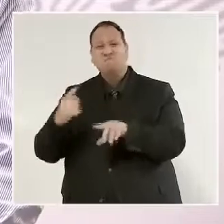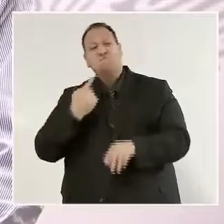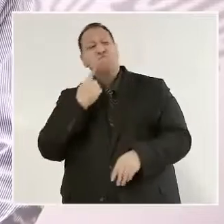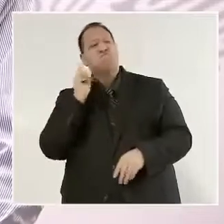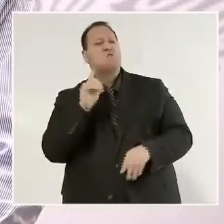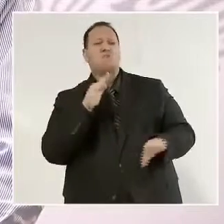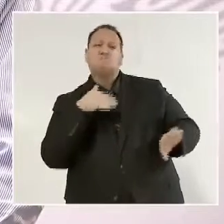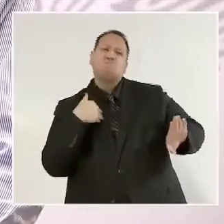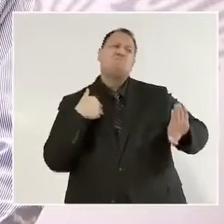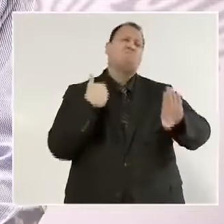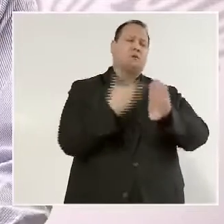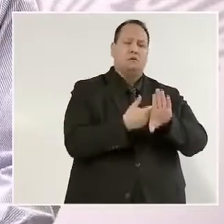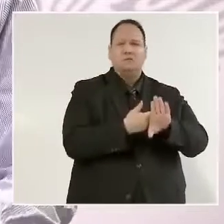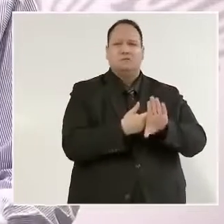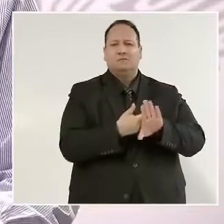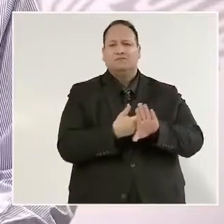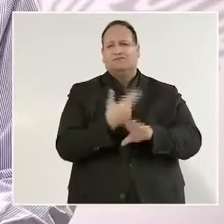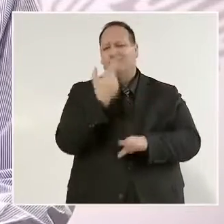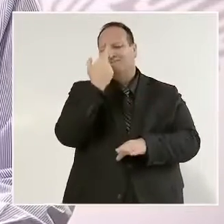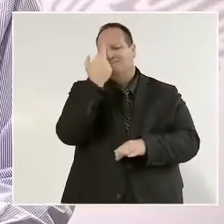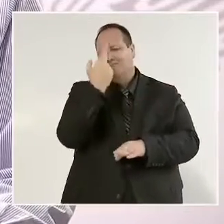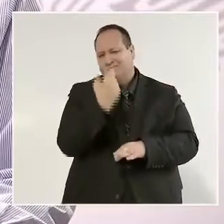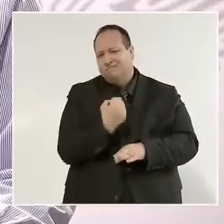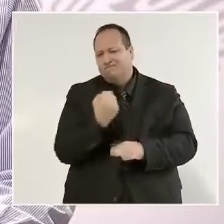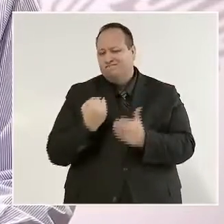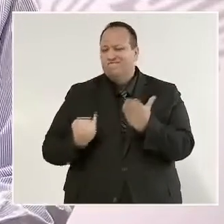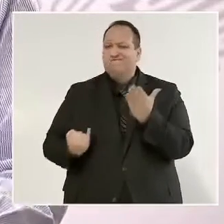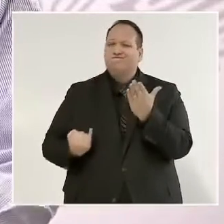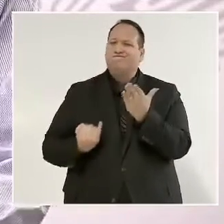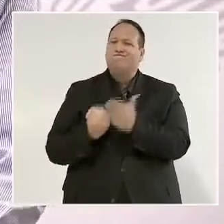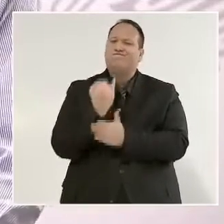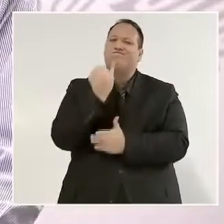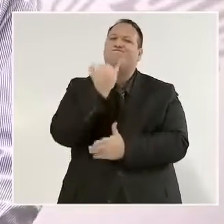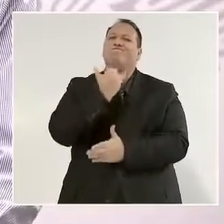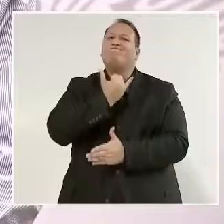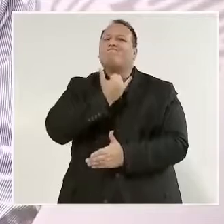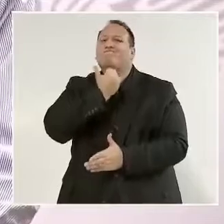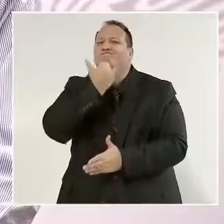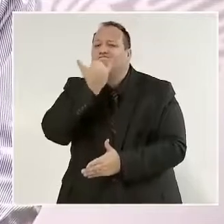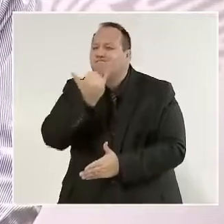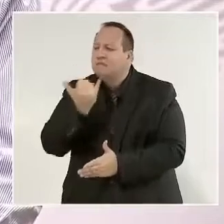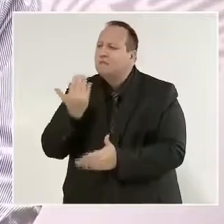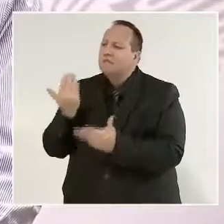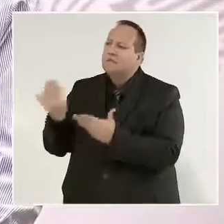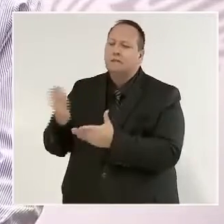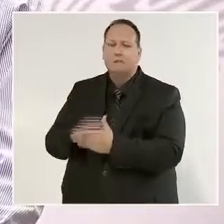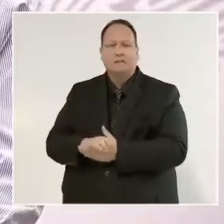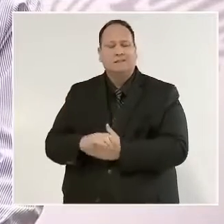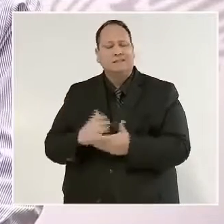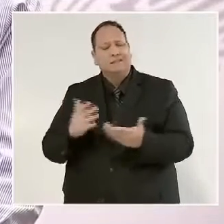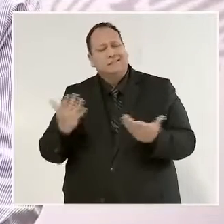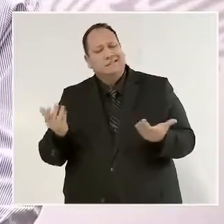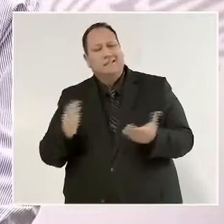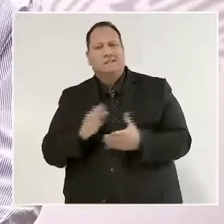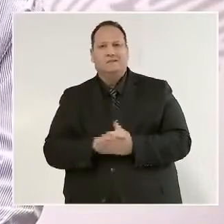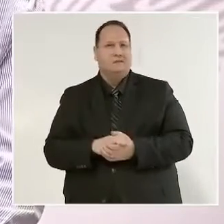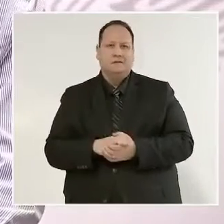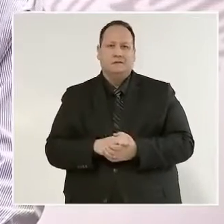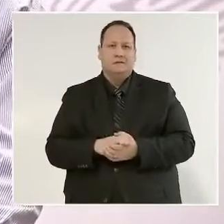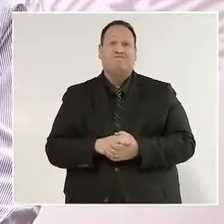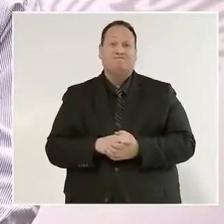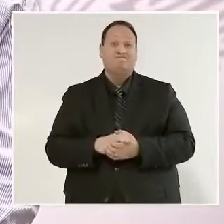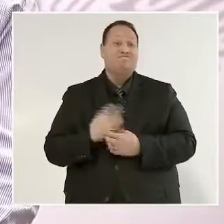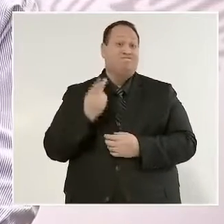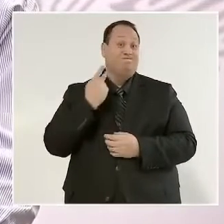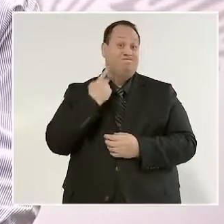de esa decisión errónea, de ese error. No cabe duda que en